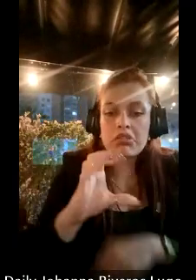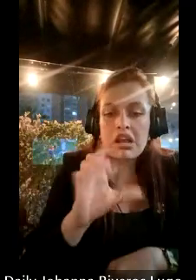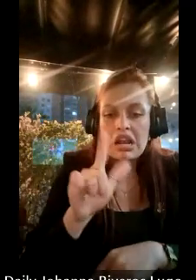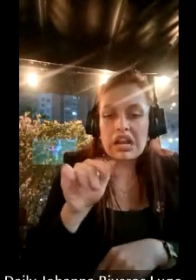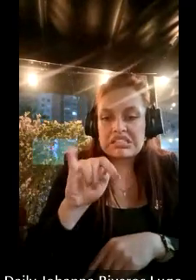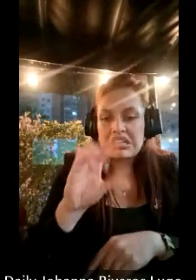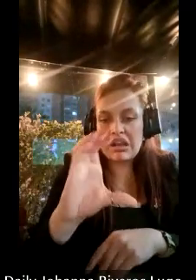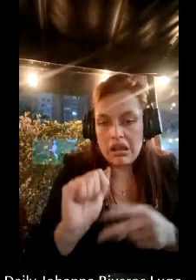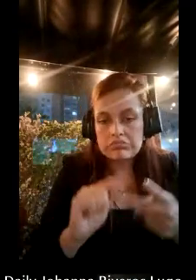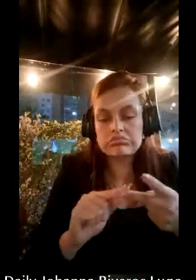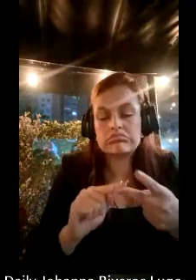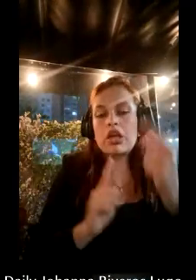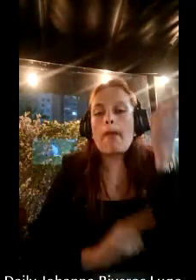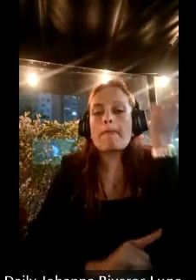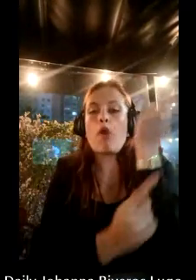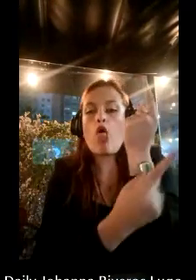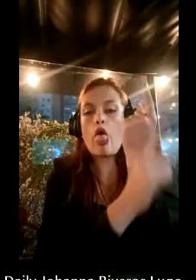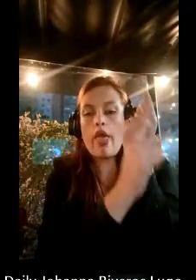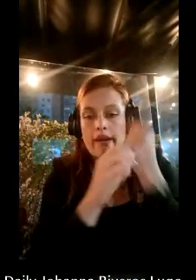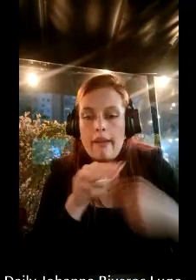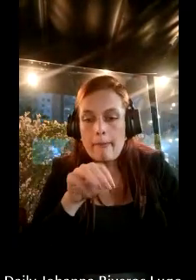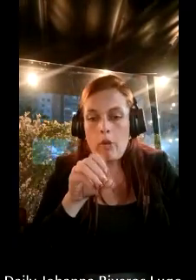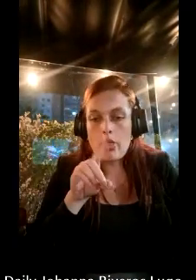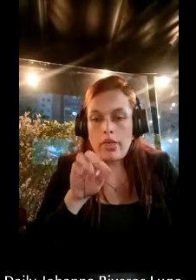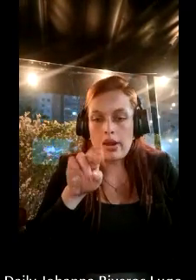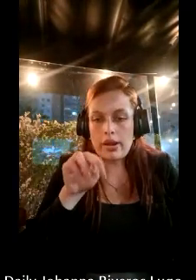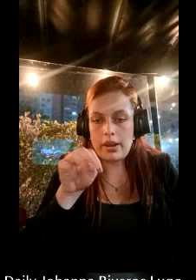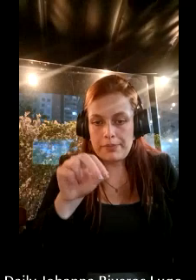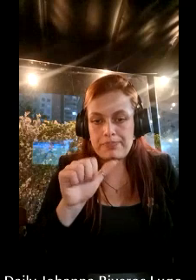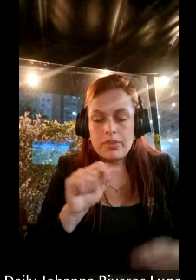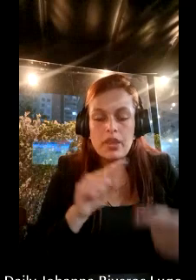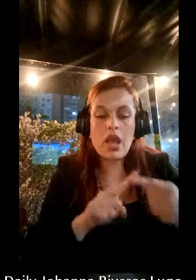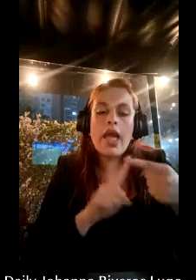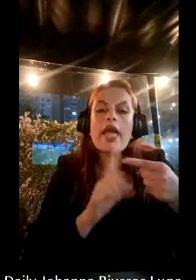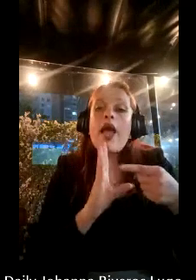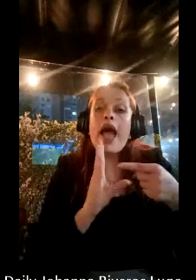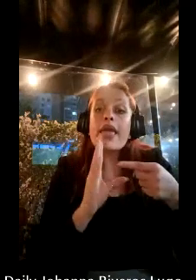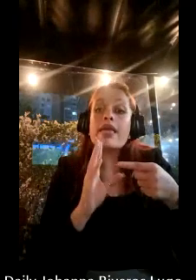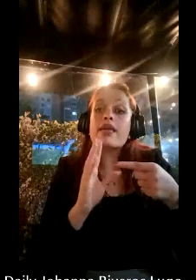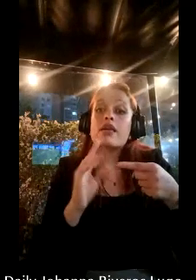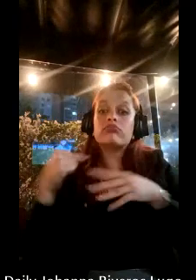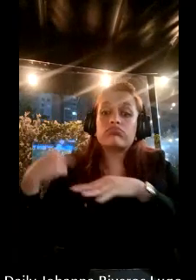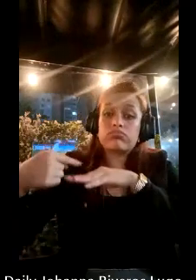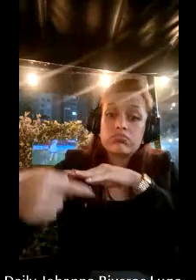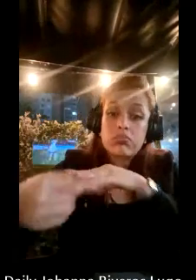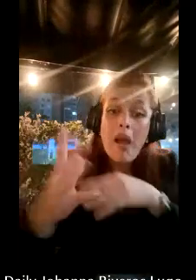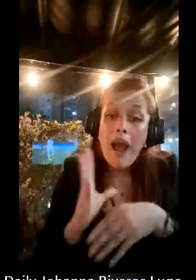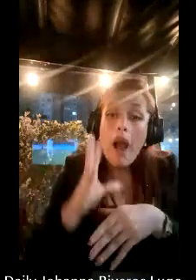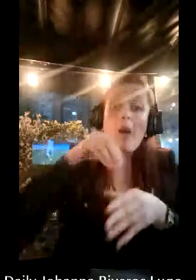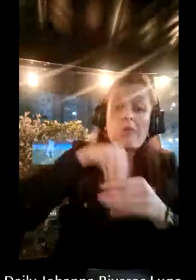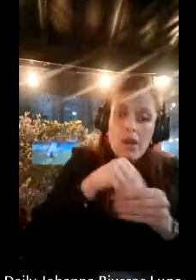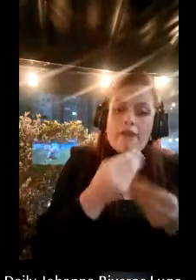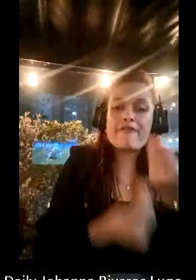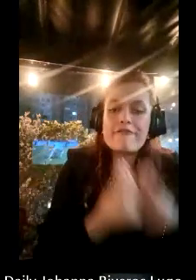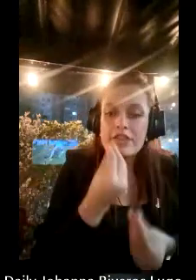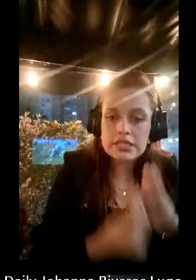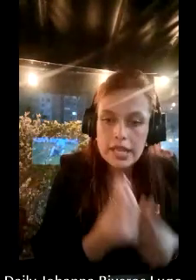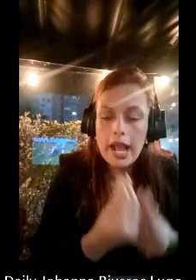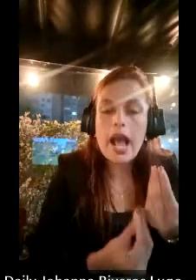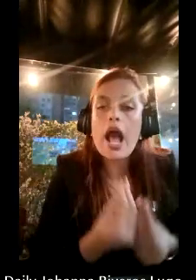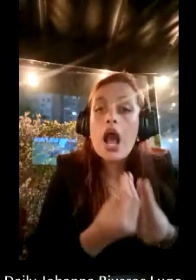Y dentro de la clásica, pues tenemos la mecánica, que a su vez se divide en tres, que son